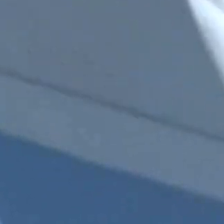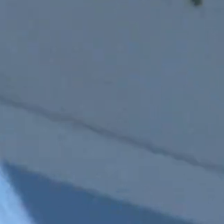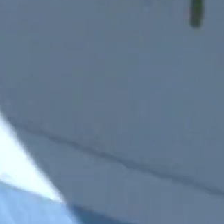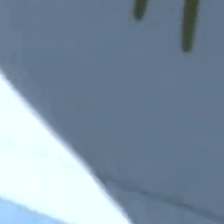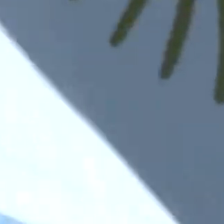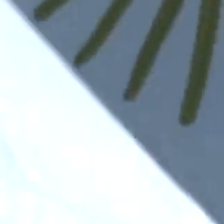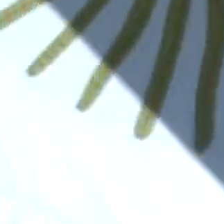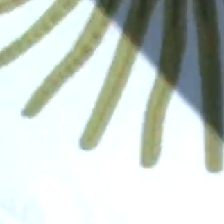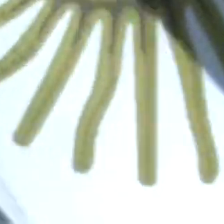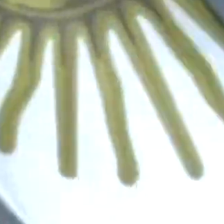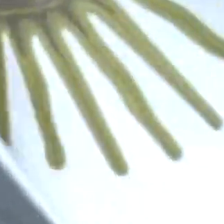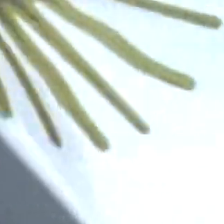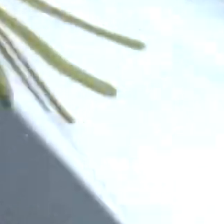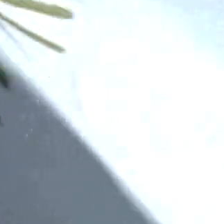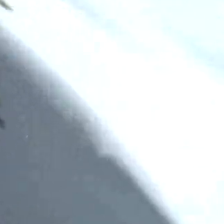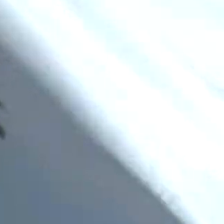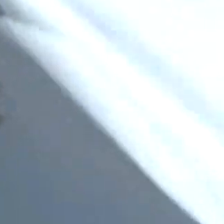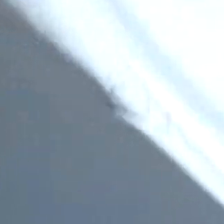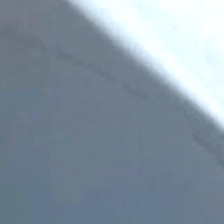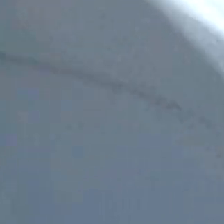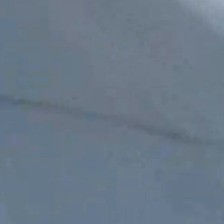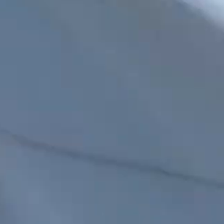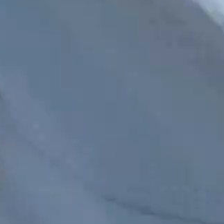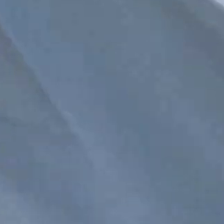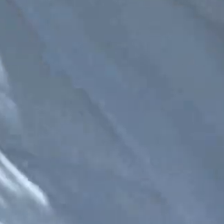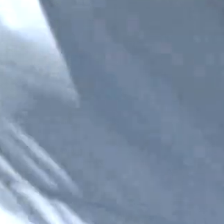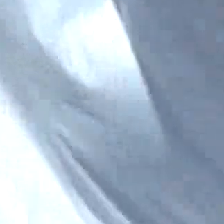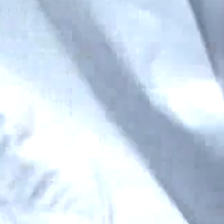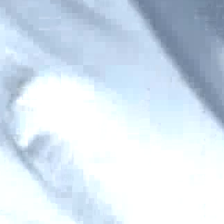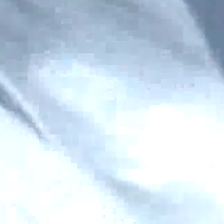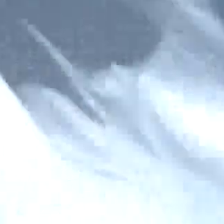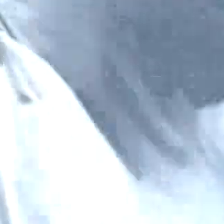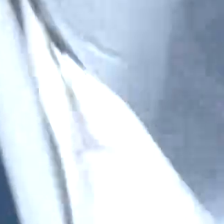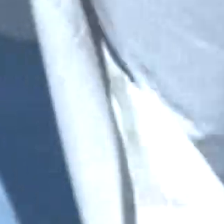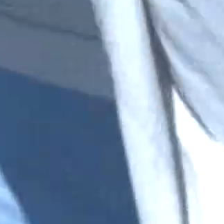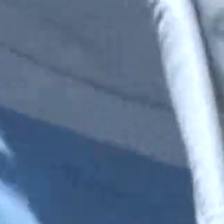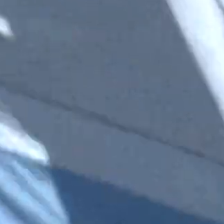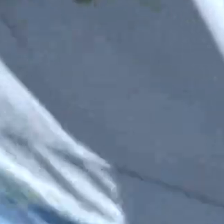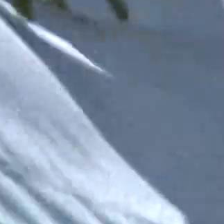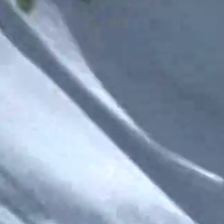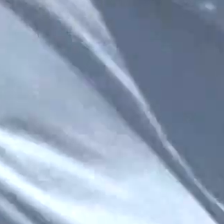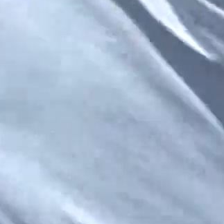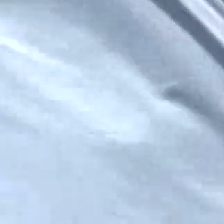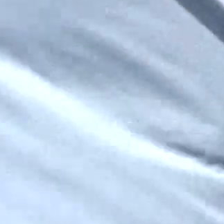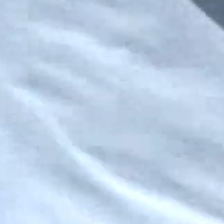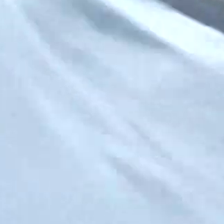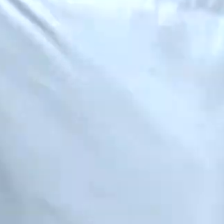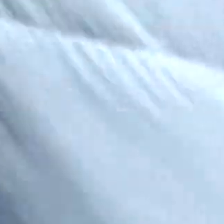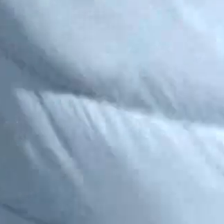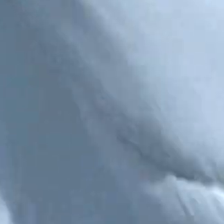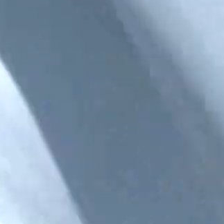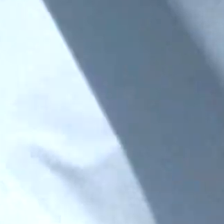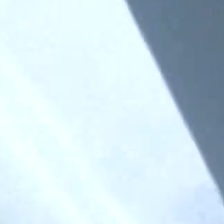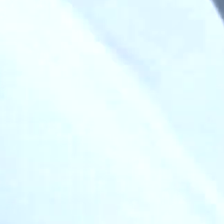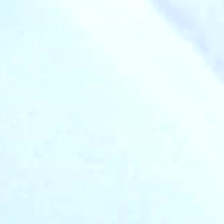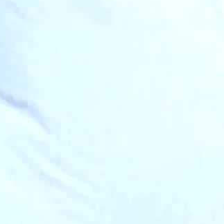transmiten lra Radio Nacional iglesia 82 canal 7 la televisión pública junto a todas las emisoras que integran la cadena Nacional de radio